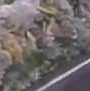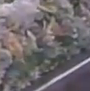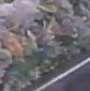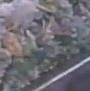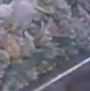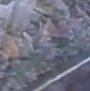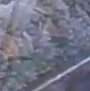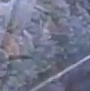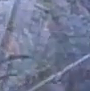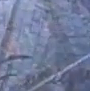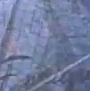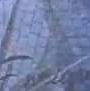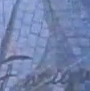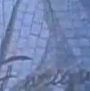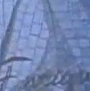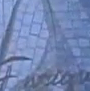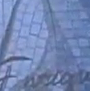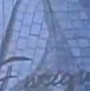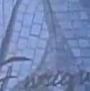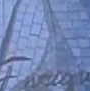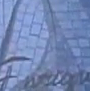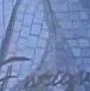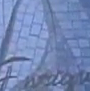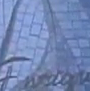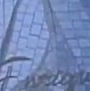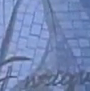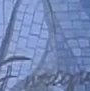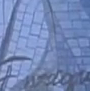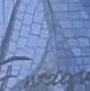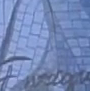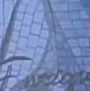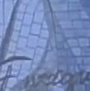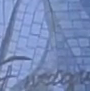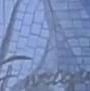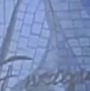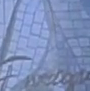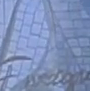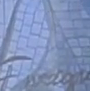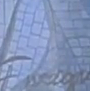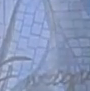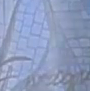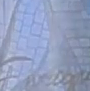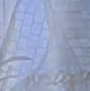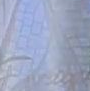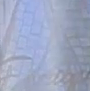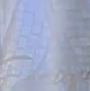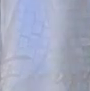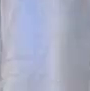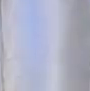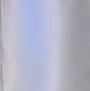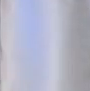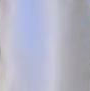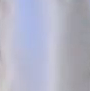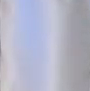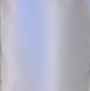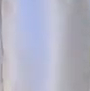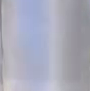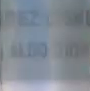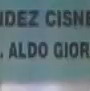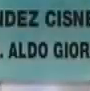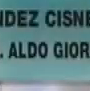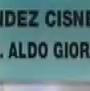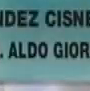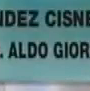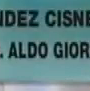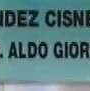paz. Amén. Que Cristo el Señor, que ha manifestado en el Beato José Gregorio la fuerza renovadora